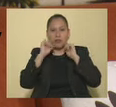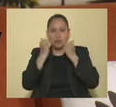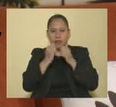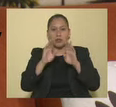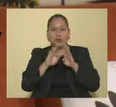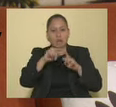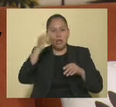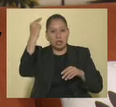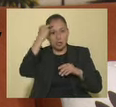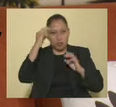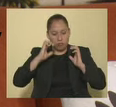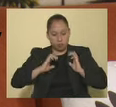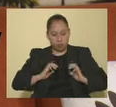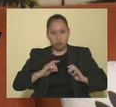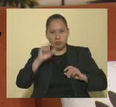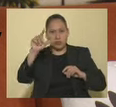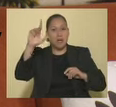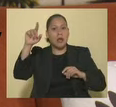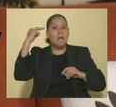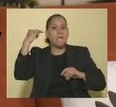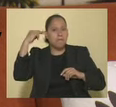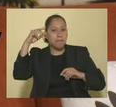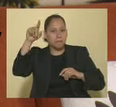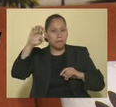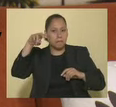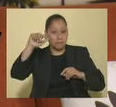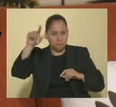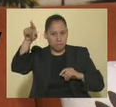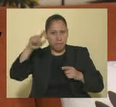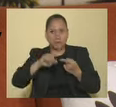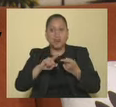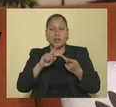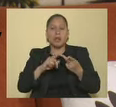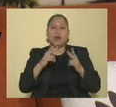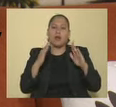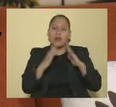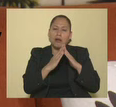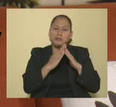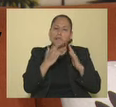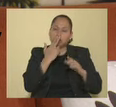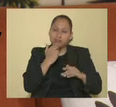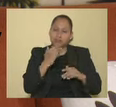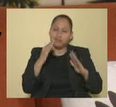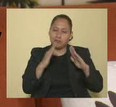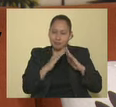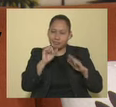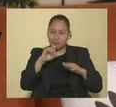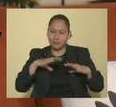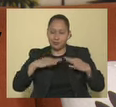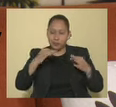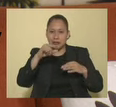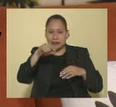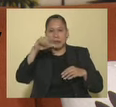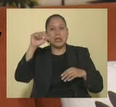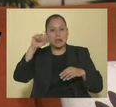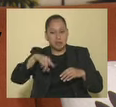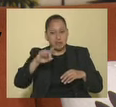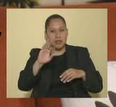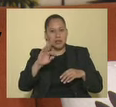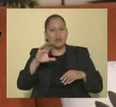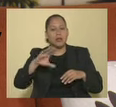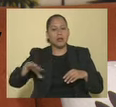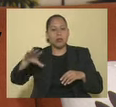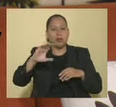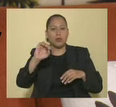Estimulación Neuromotor Acuática, que está en Morelia, ENA, Hogar Dulce Hogar, Fundación Hogar Dulce Hogar, que está aquí en el DF, en la Colonia